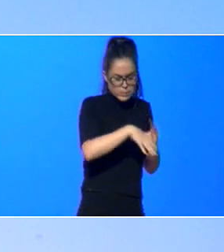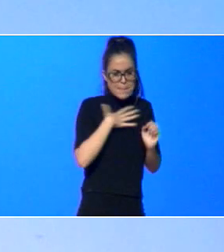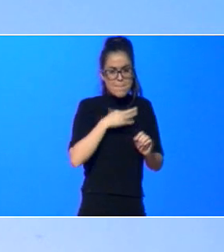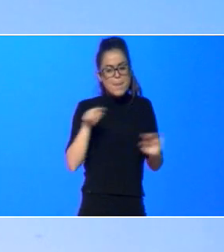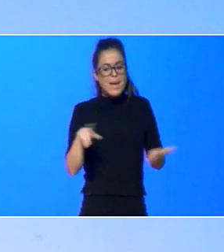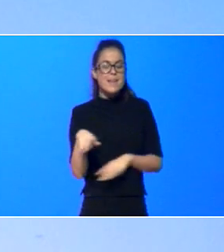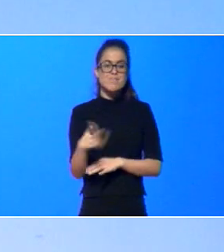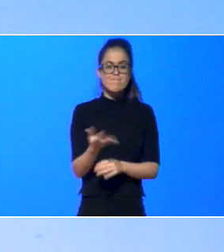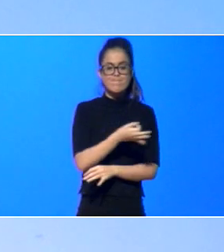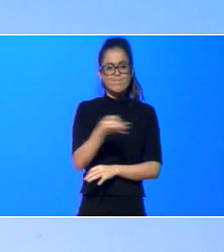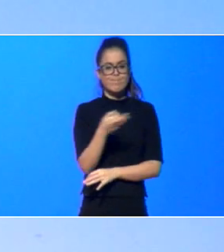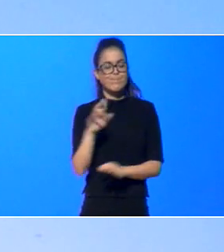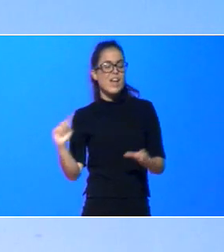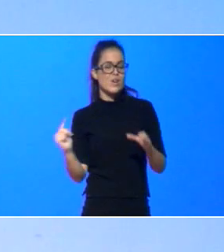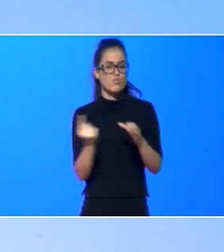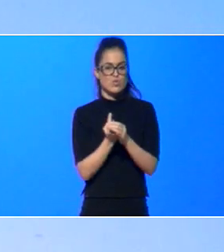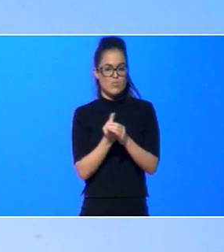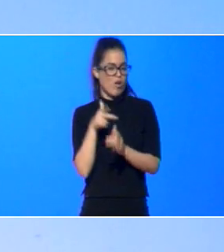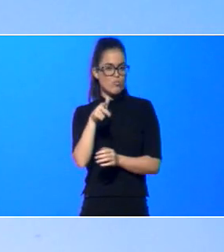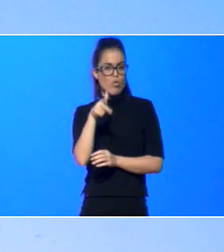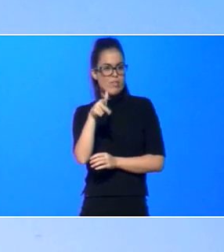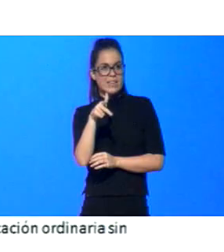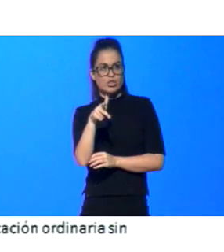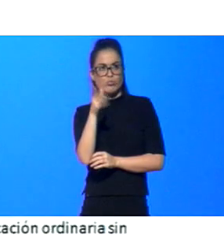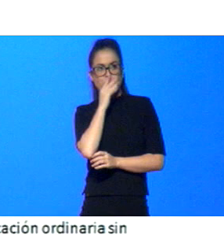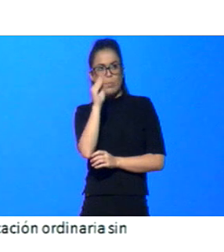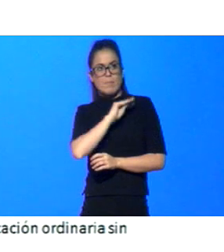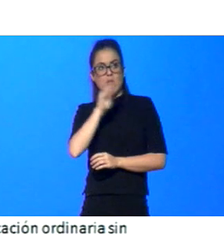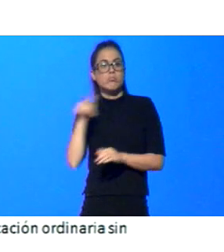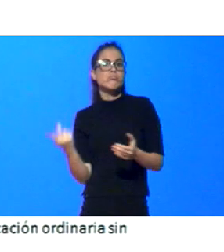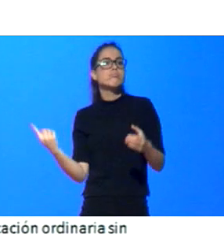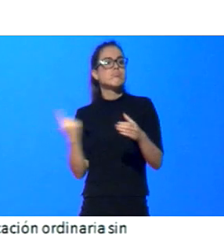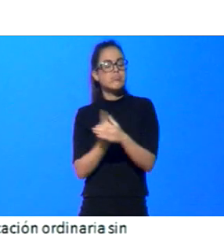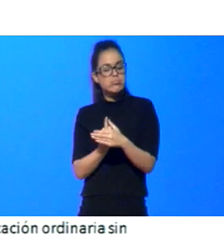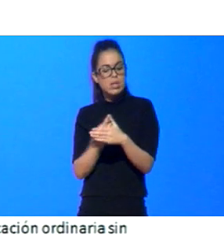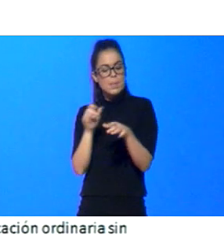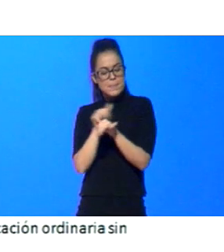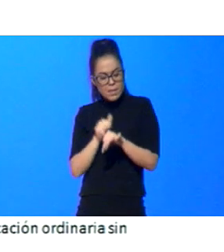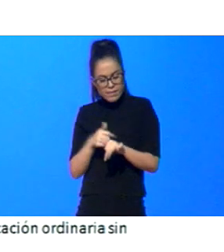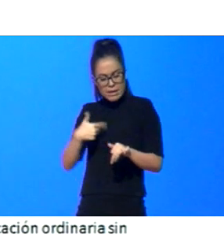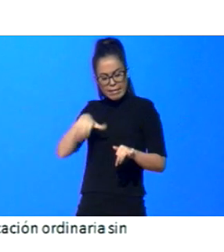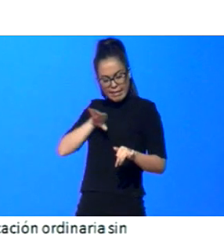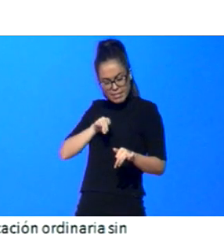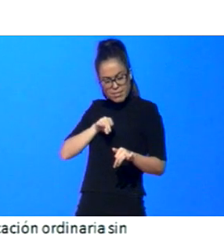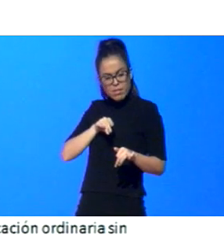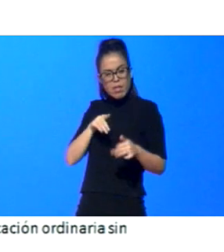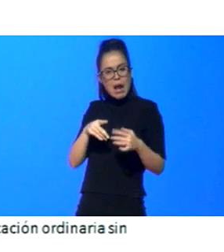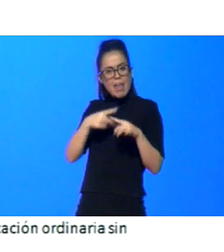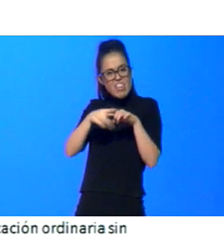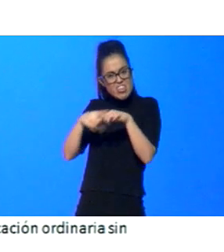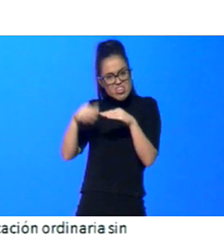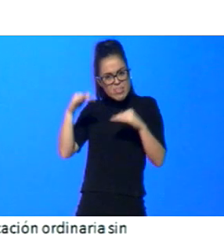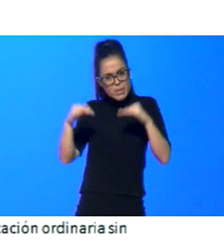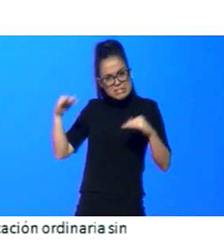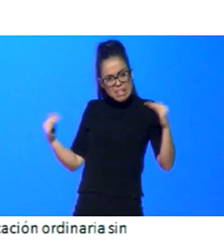no de los derechos el modelo que permite entender o comprender la diversidad y el modelo